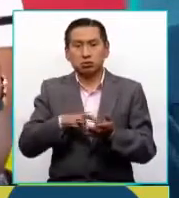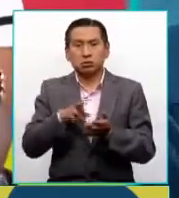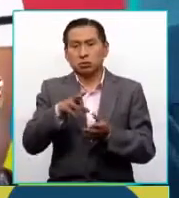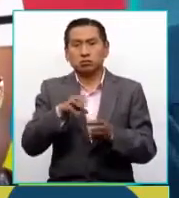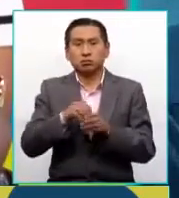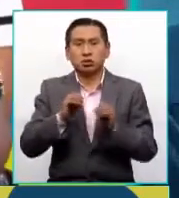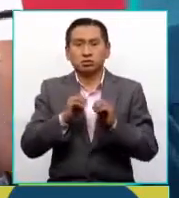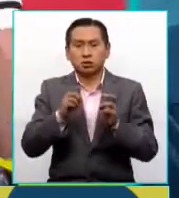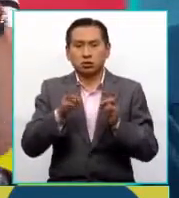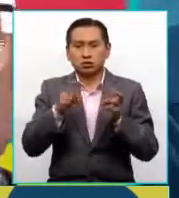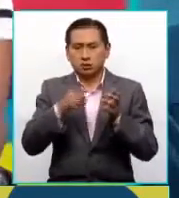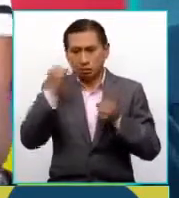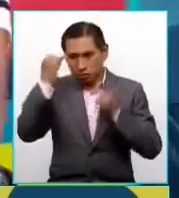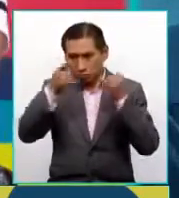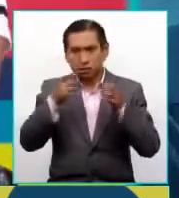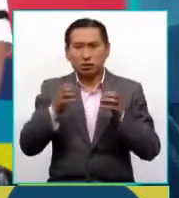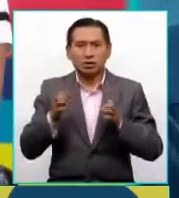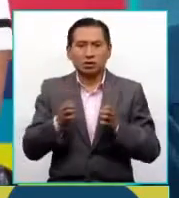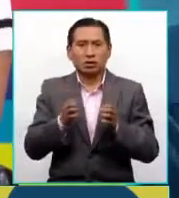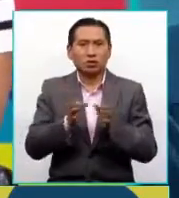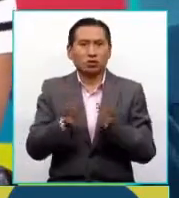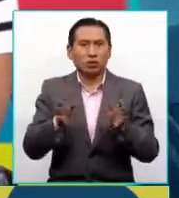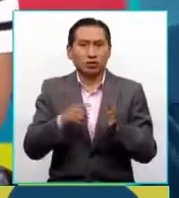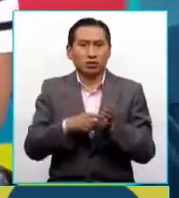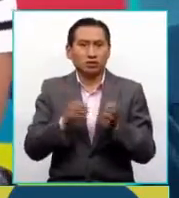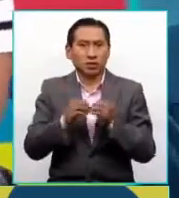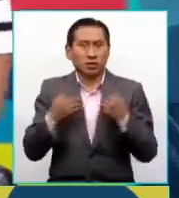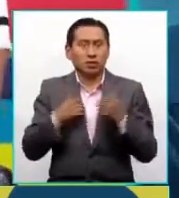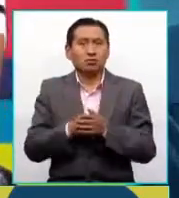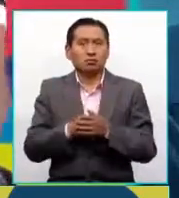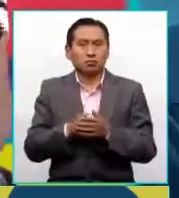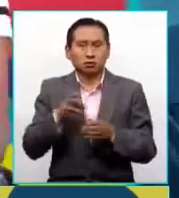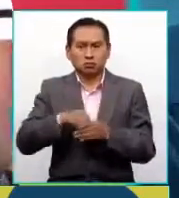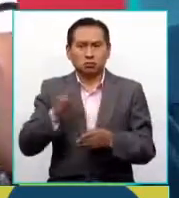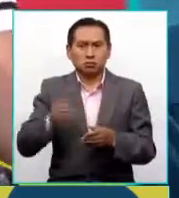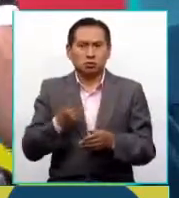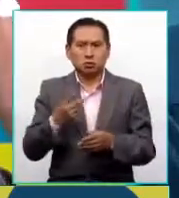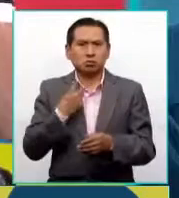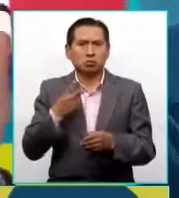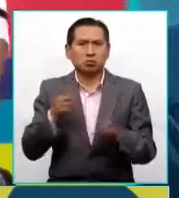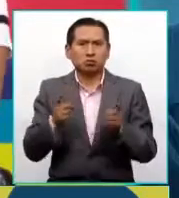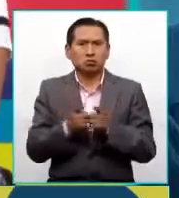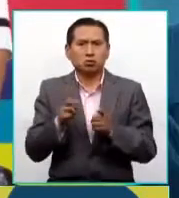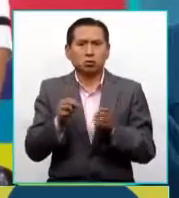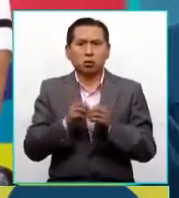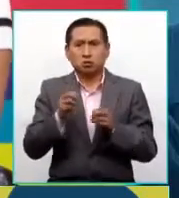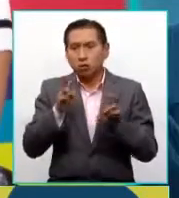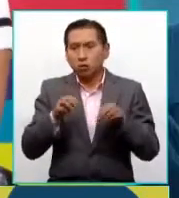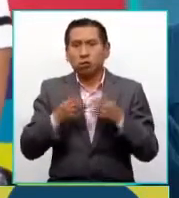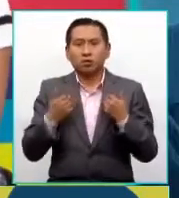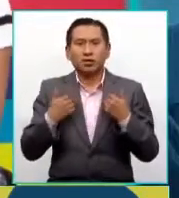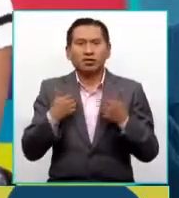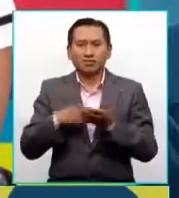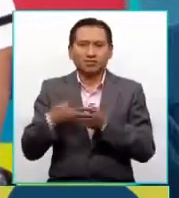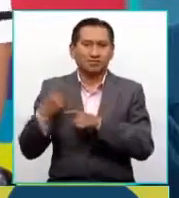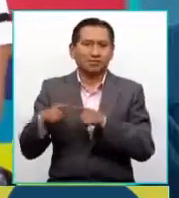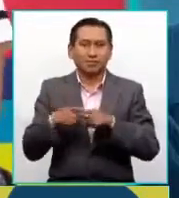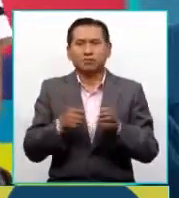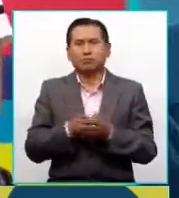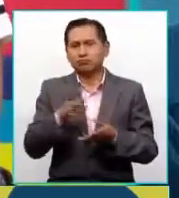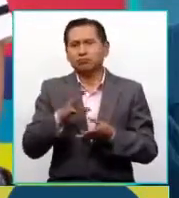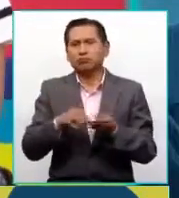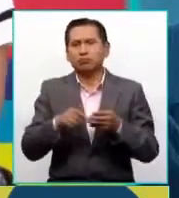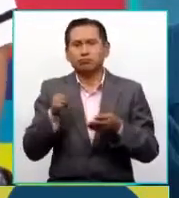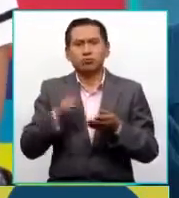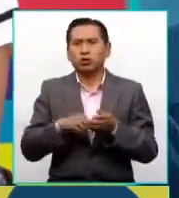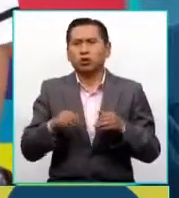una estrategia de creación global, general, no solamente en la música o en la voz, sino en cómo lo vemos como producto final. Cuéntame sobre